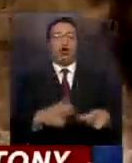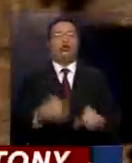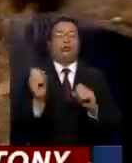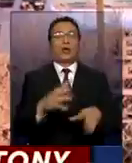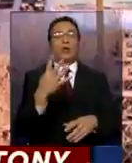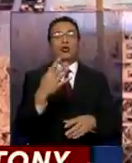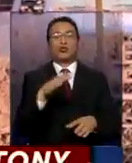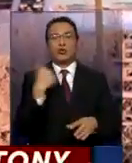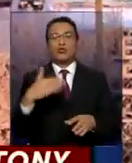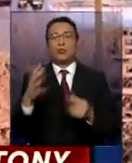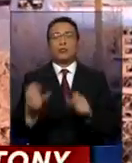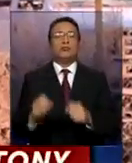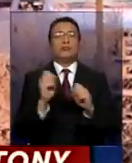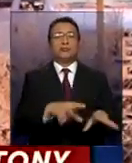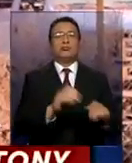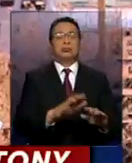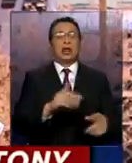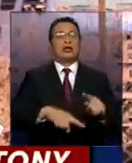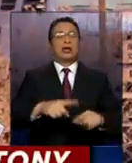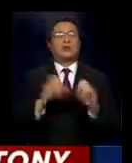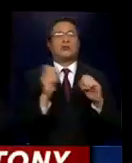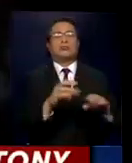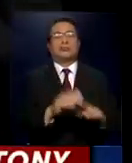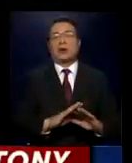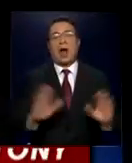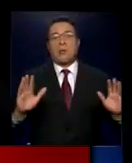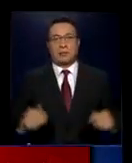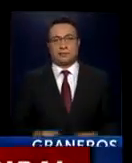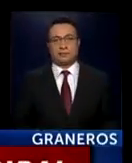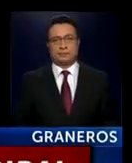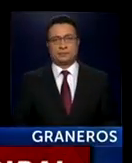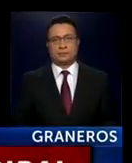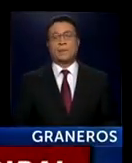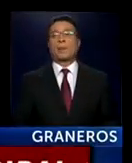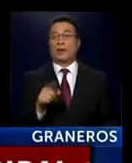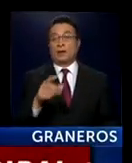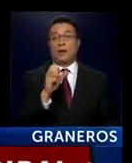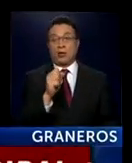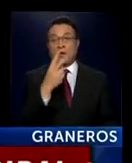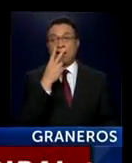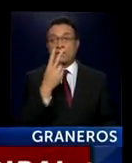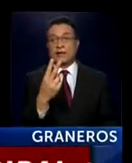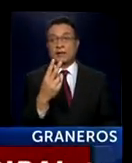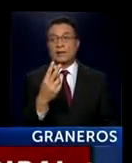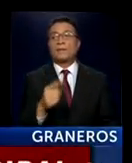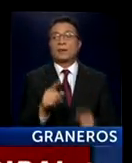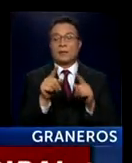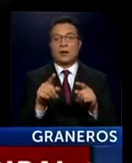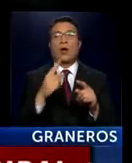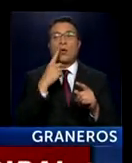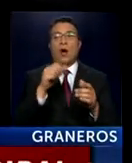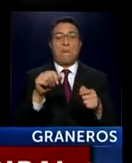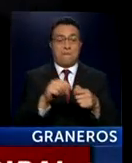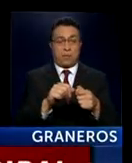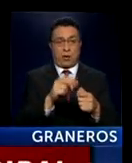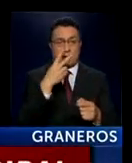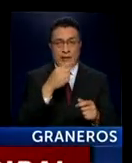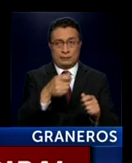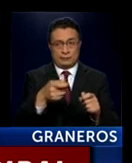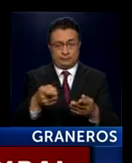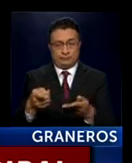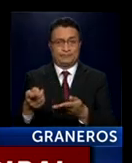mataban 4 o 5, los tapaban y después le echaban tierra encima. Como pueden ver, miren la cantidad de pulgas que hay en este